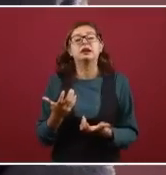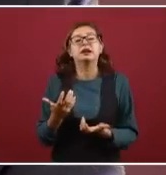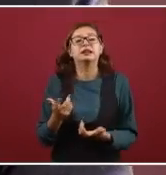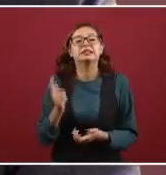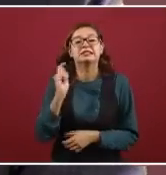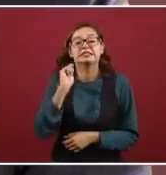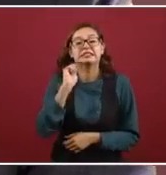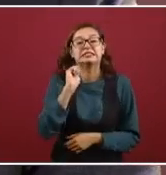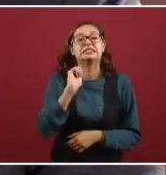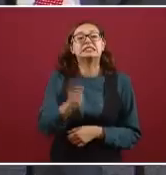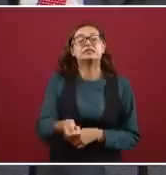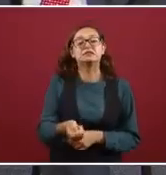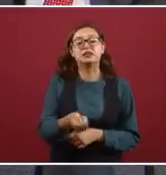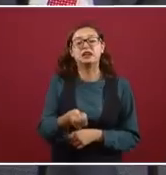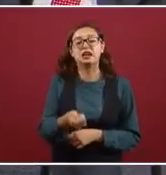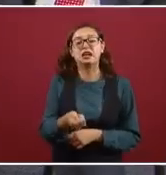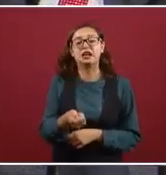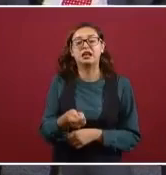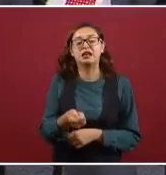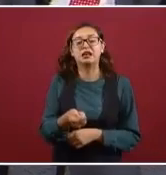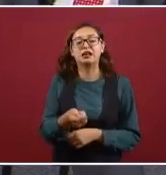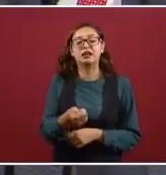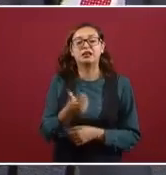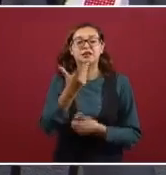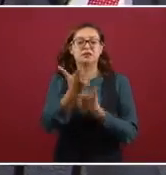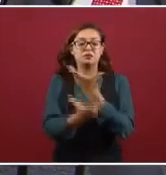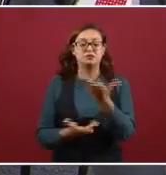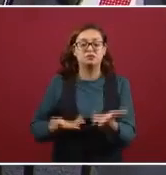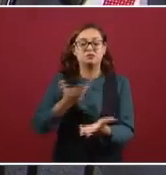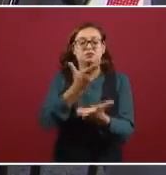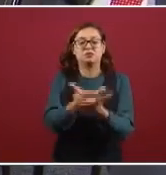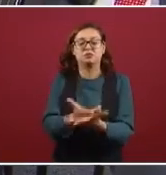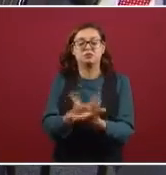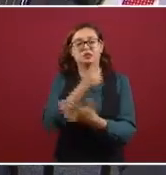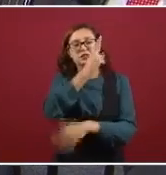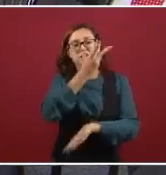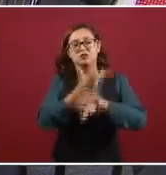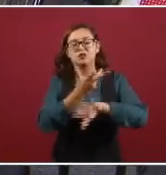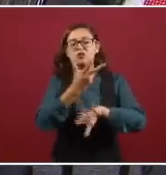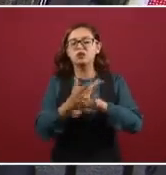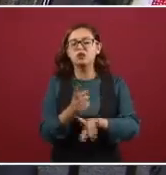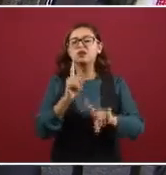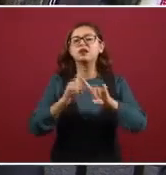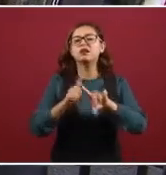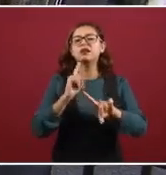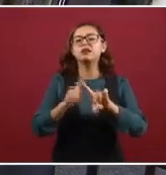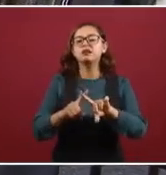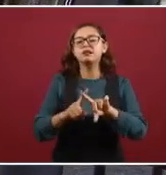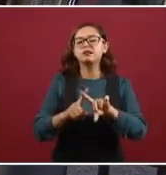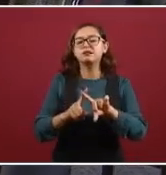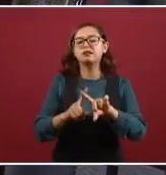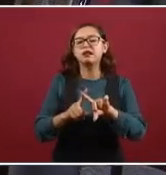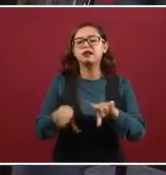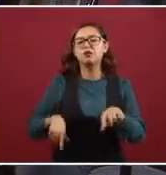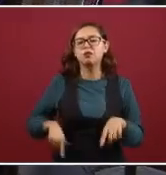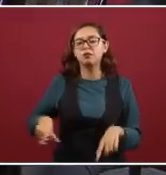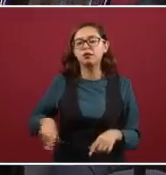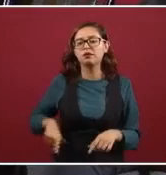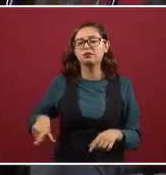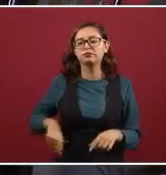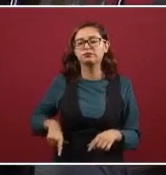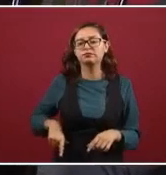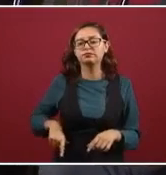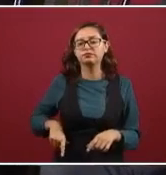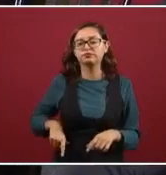se presentó cuando estaban en el gobierno en Estados Unidos los que ahora